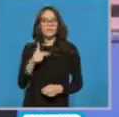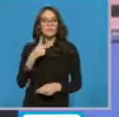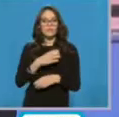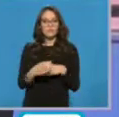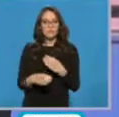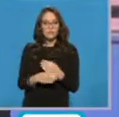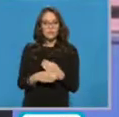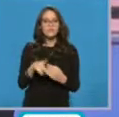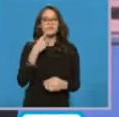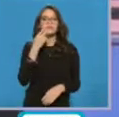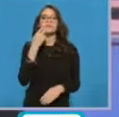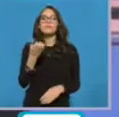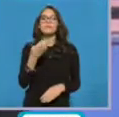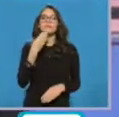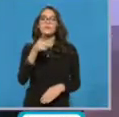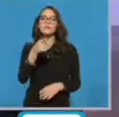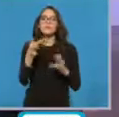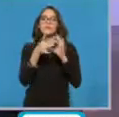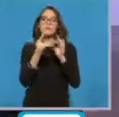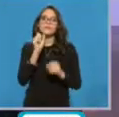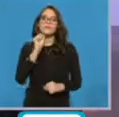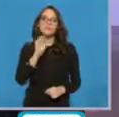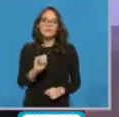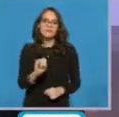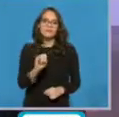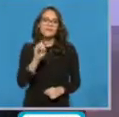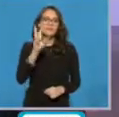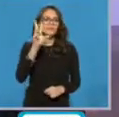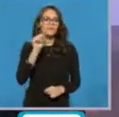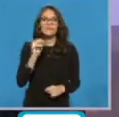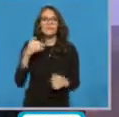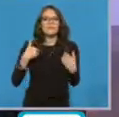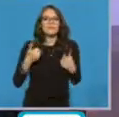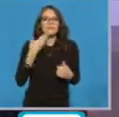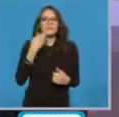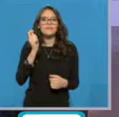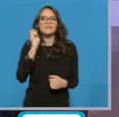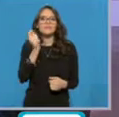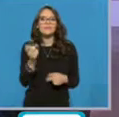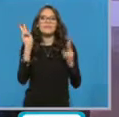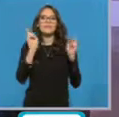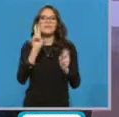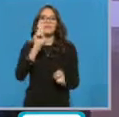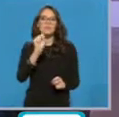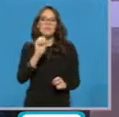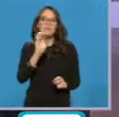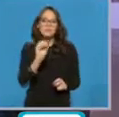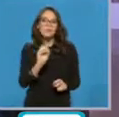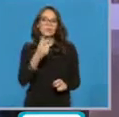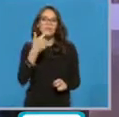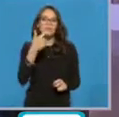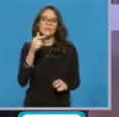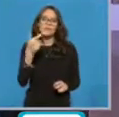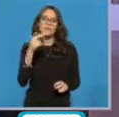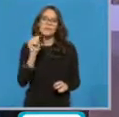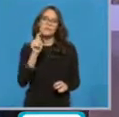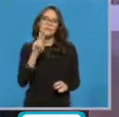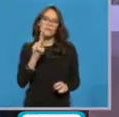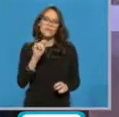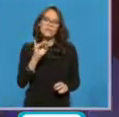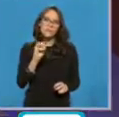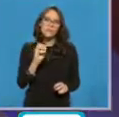hayas explicado así. Sí. Lo que no quedó muy claro es si era un usufructo gratuito, si lo podías tener tú de manera gratuita, si era un